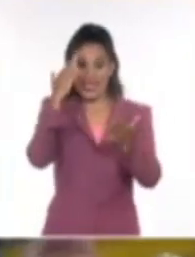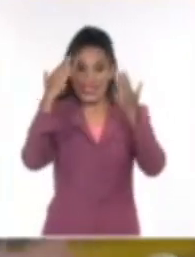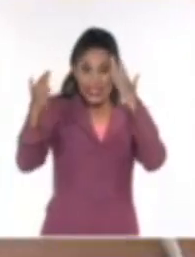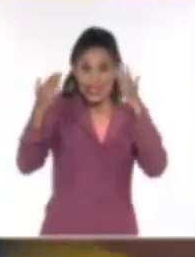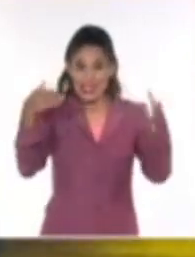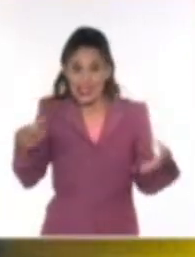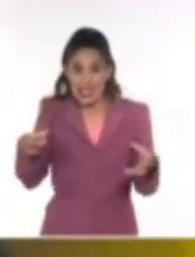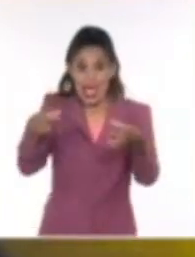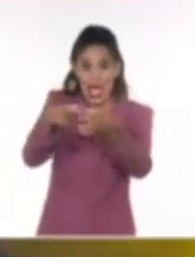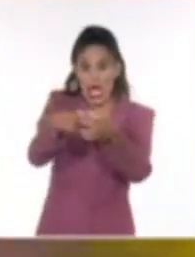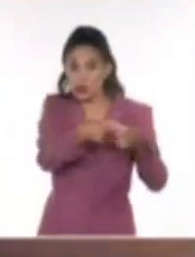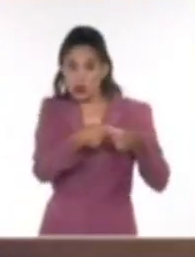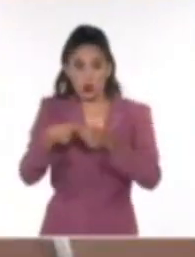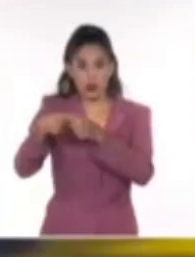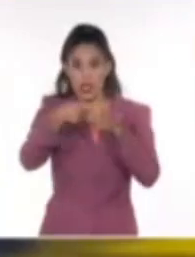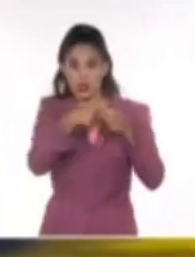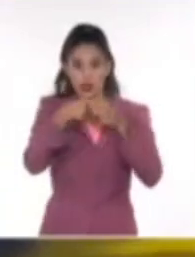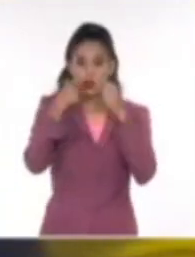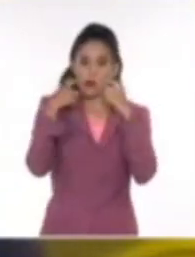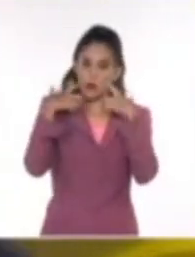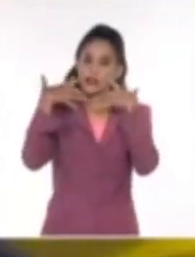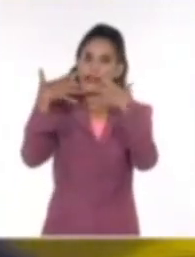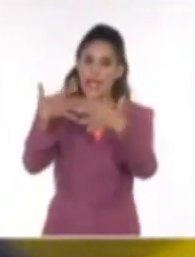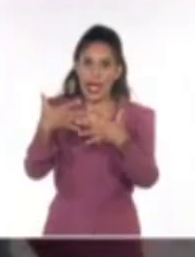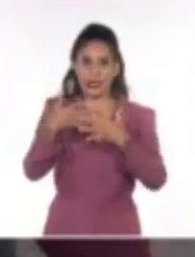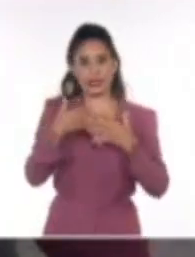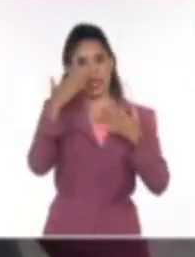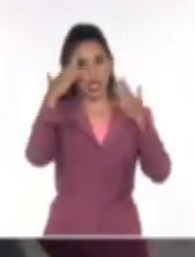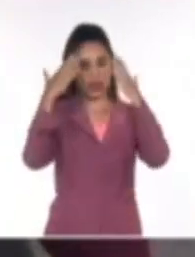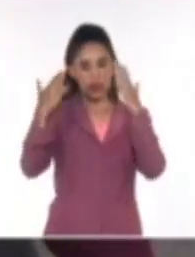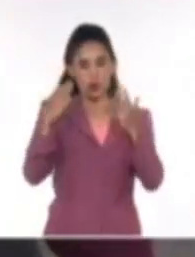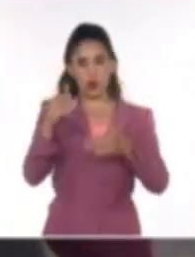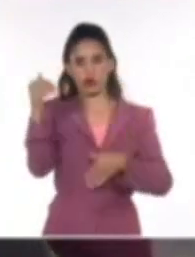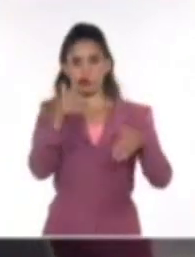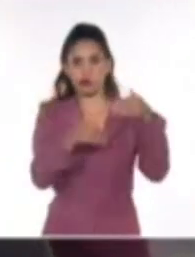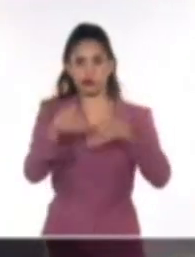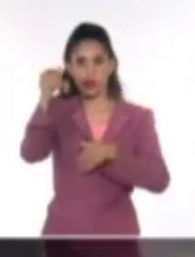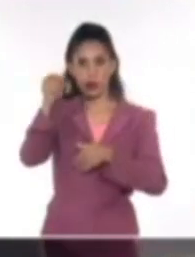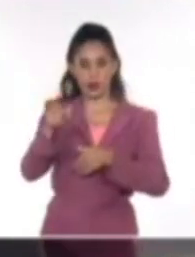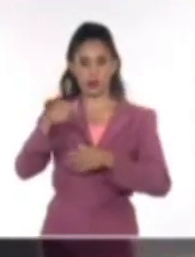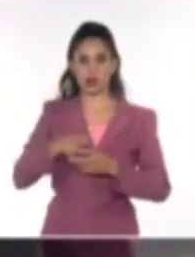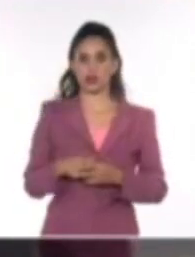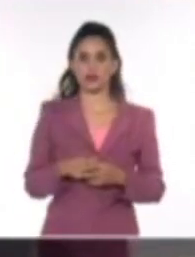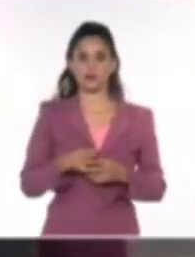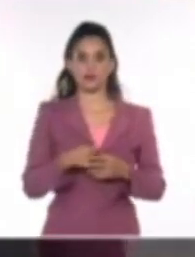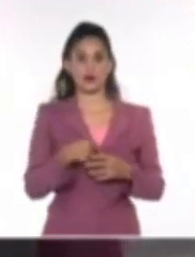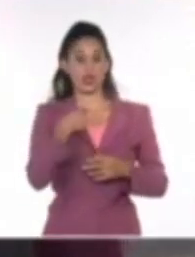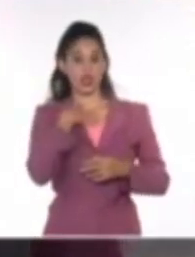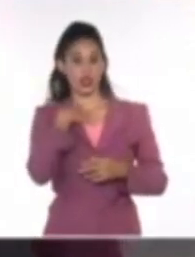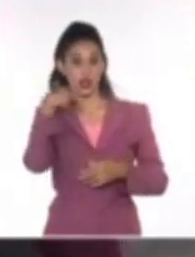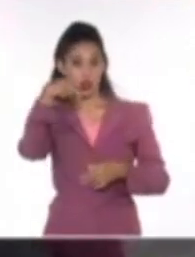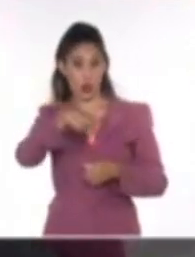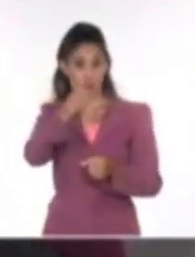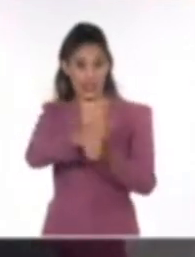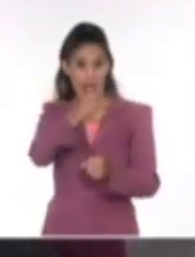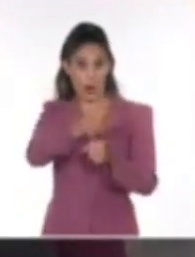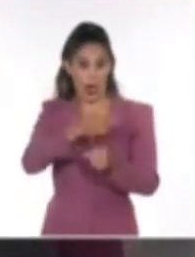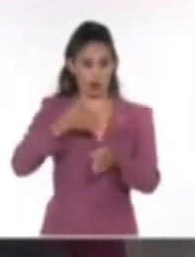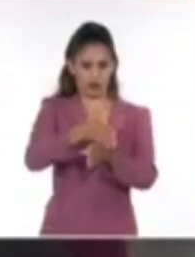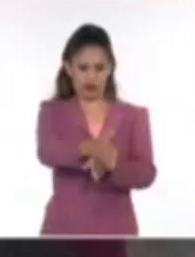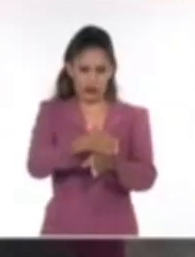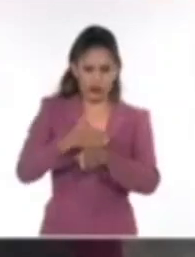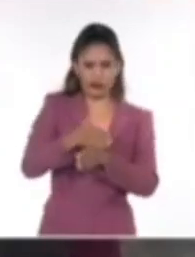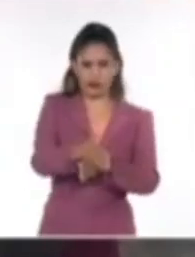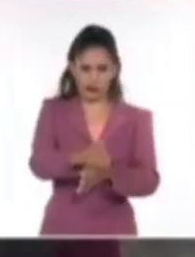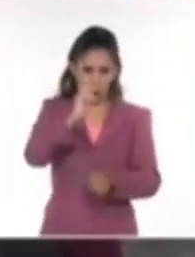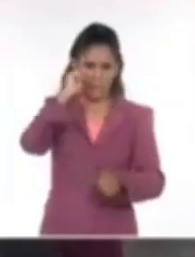gestiones propiciar un espacio que brinde tales oportunidades. Estoy ahora elaborando carpintería. Me